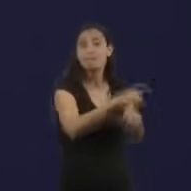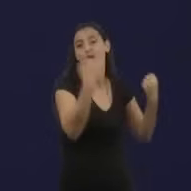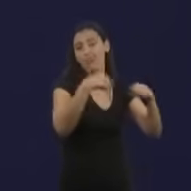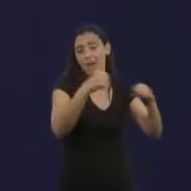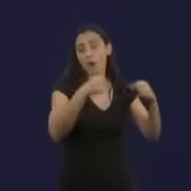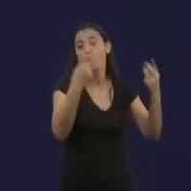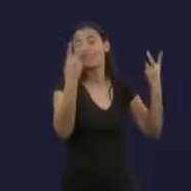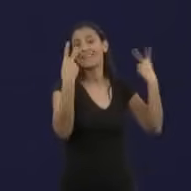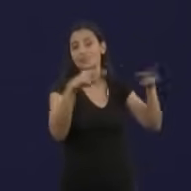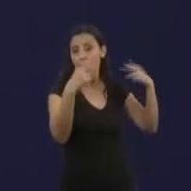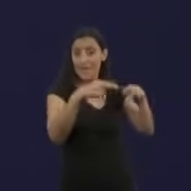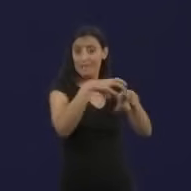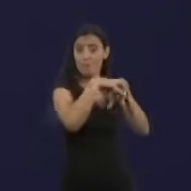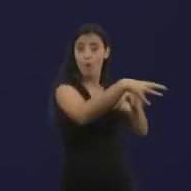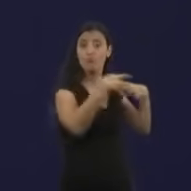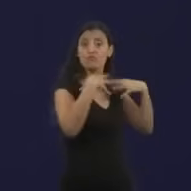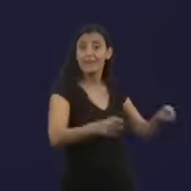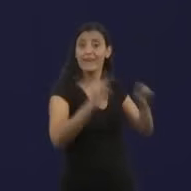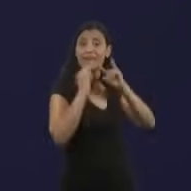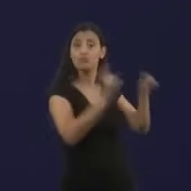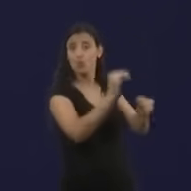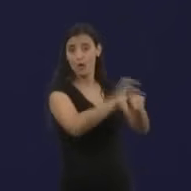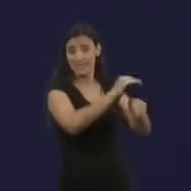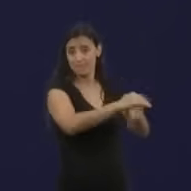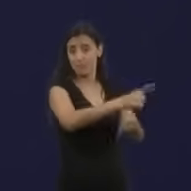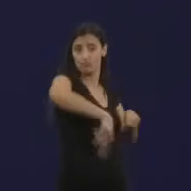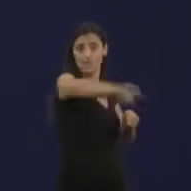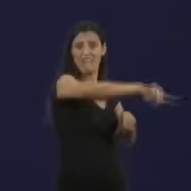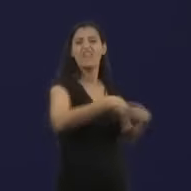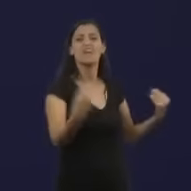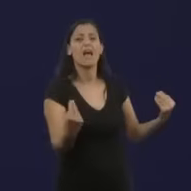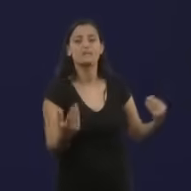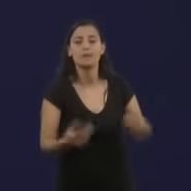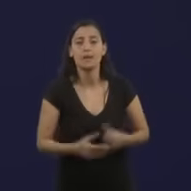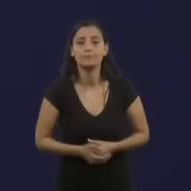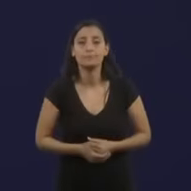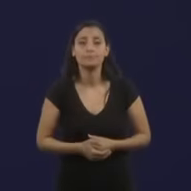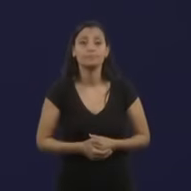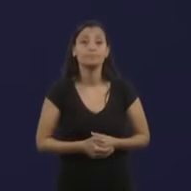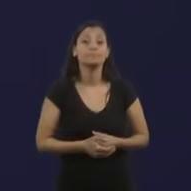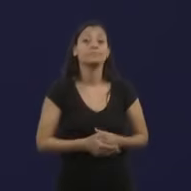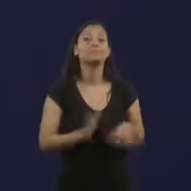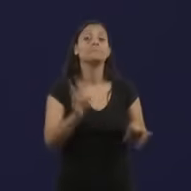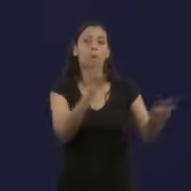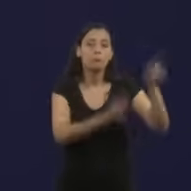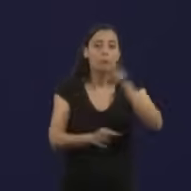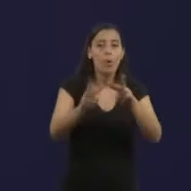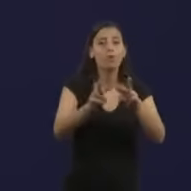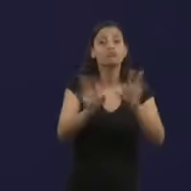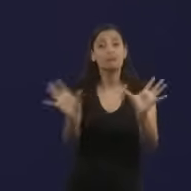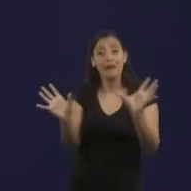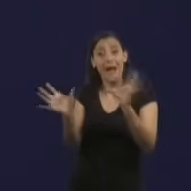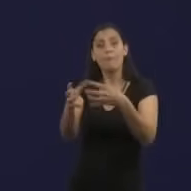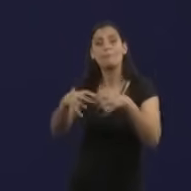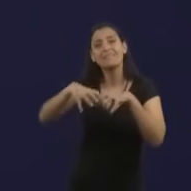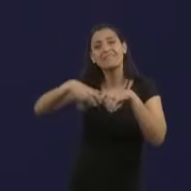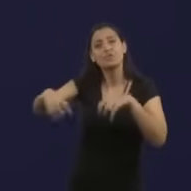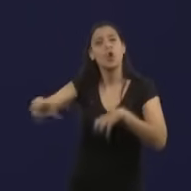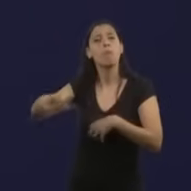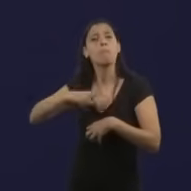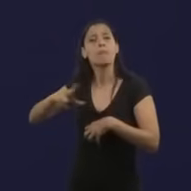turismo eh lo que hace en tal caso es que el sector privado incentivar de manera